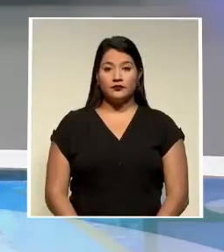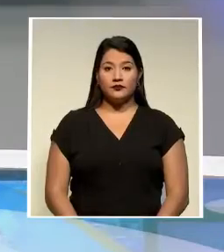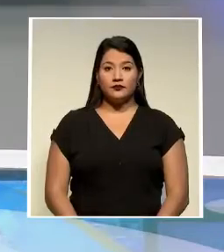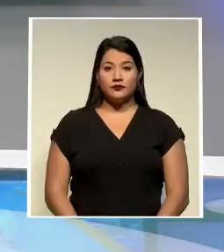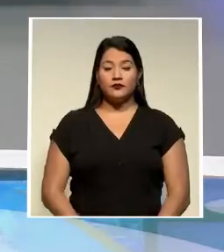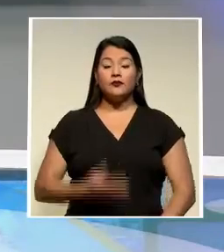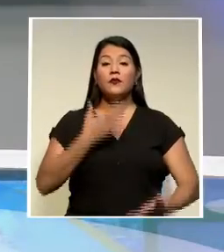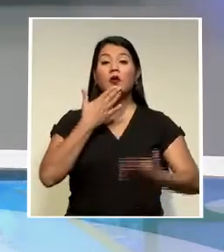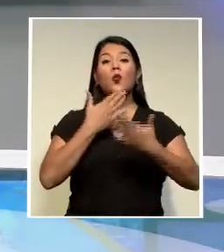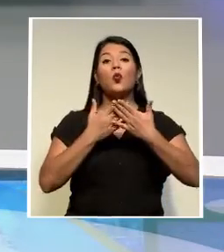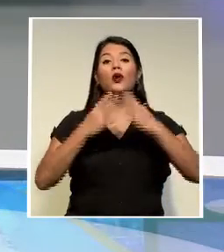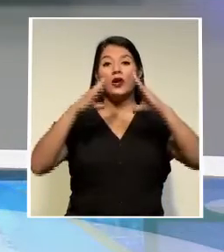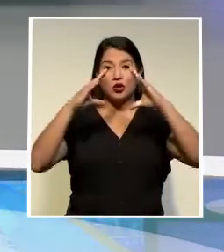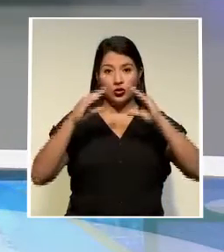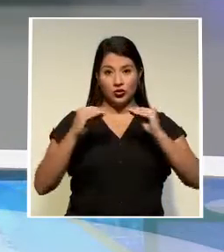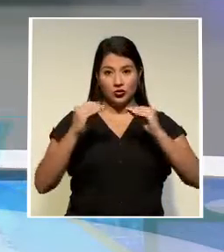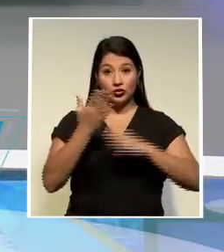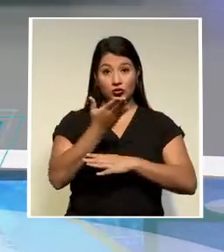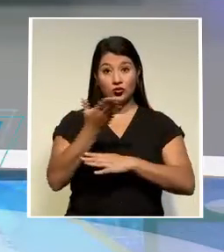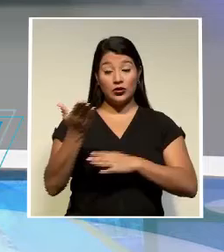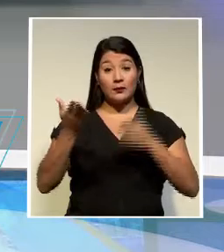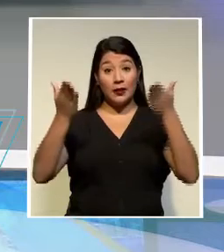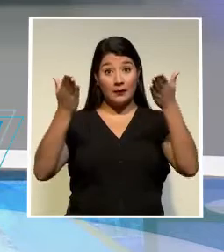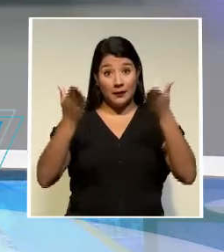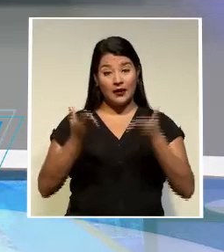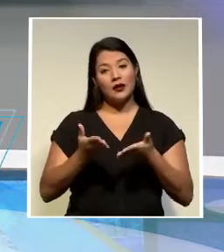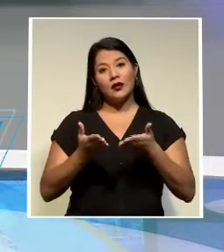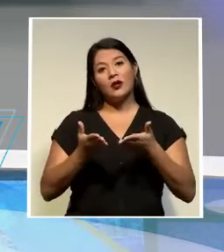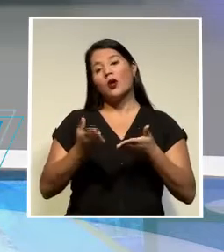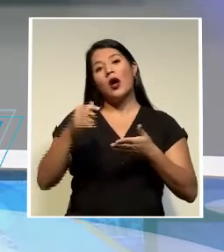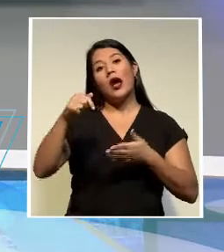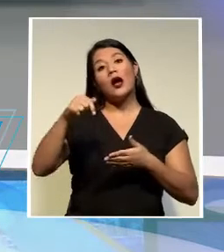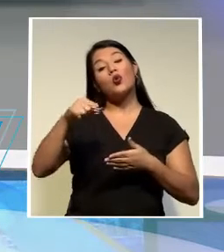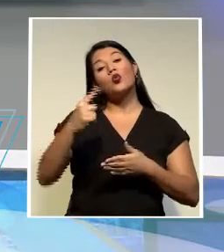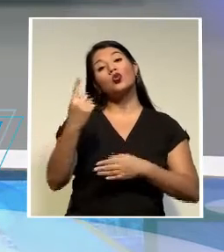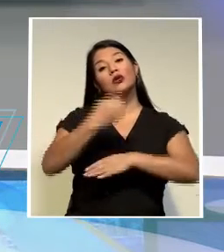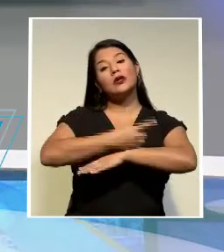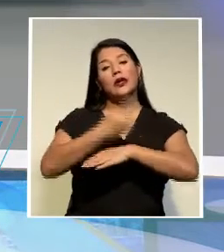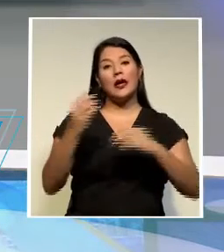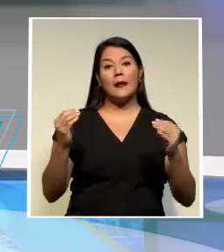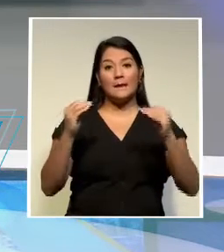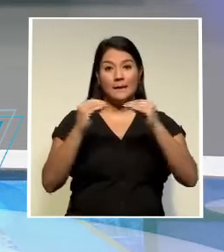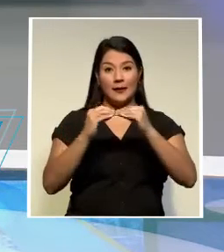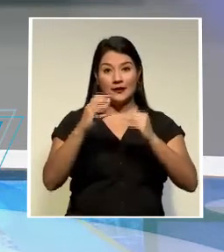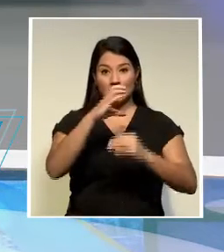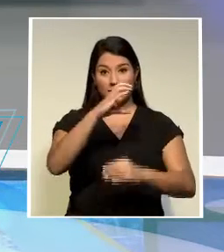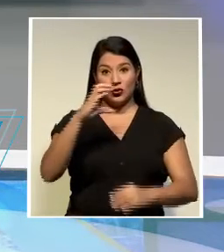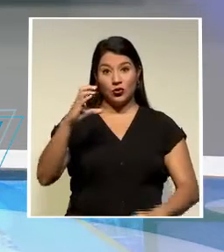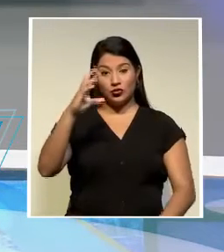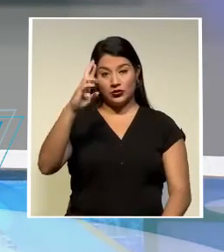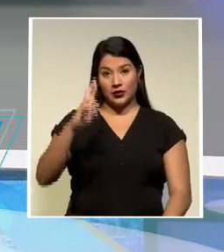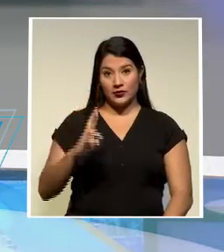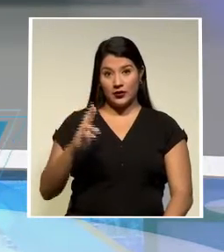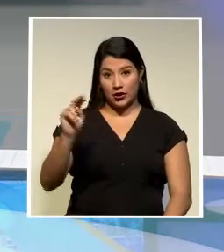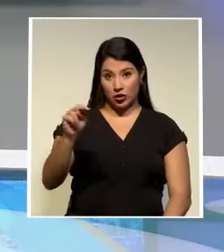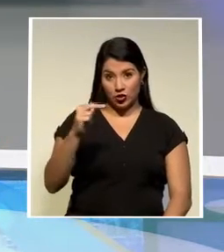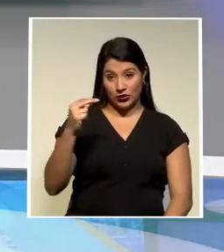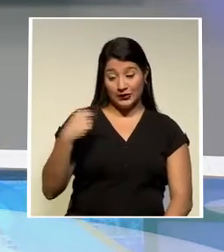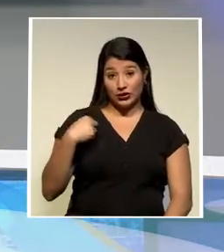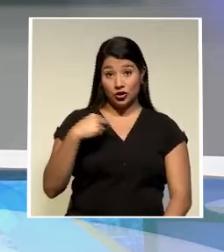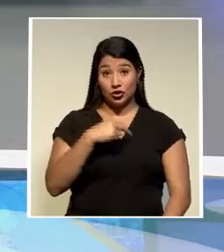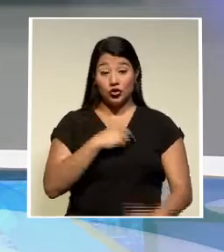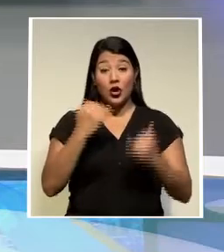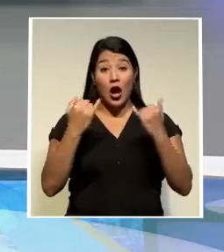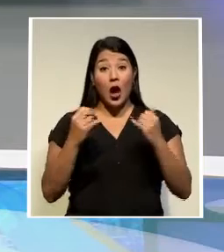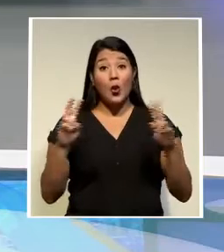Buenas noches, bienvenidas y bienvenidos a una nueva edición estelar de Costa Rica Noticias, estamos en